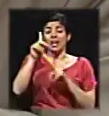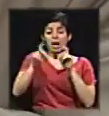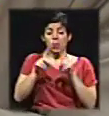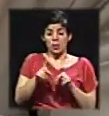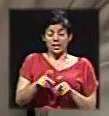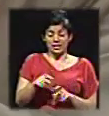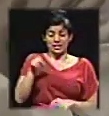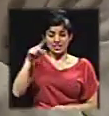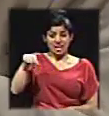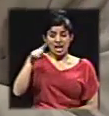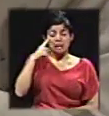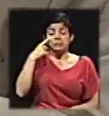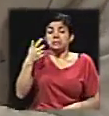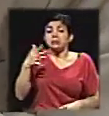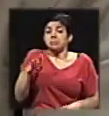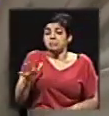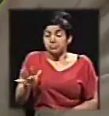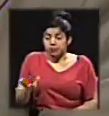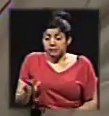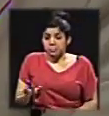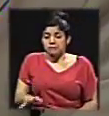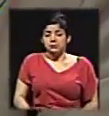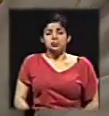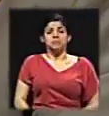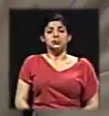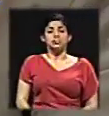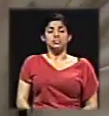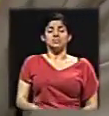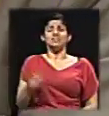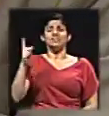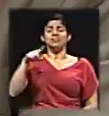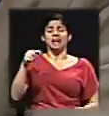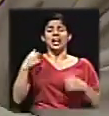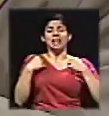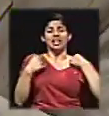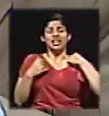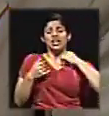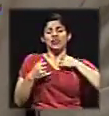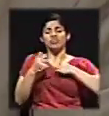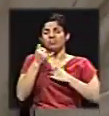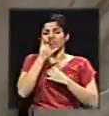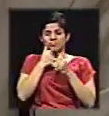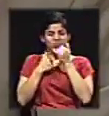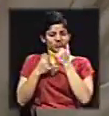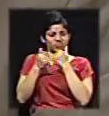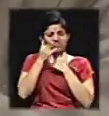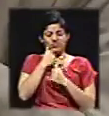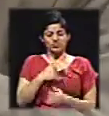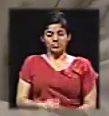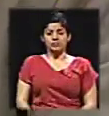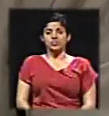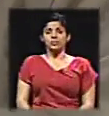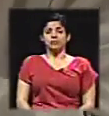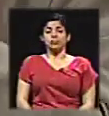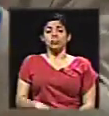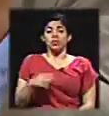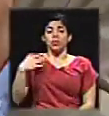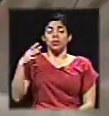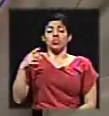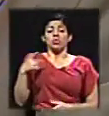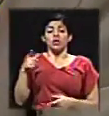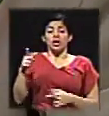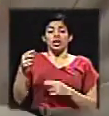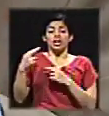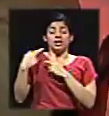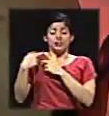han, aparentemente, digamos, han tenido fallas en la determinación, o se les ha achacado,